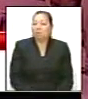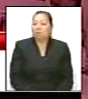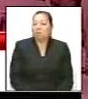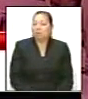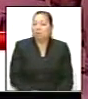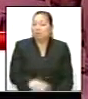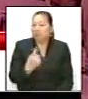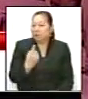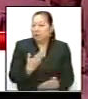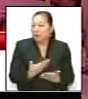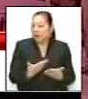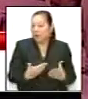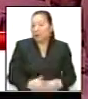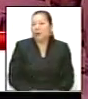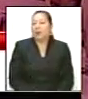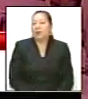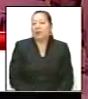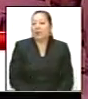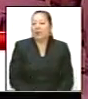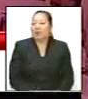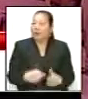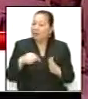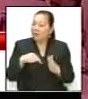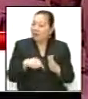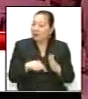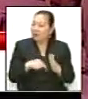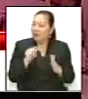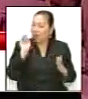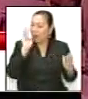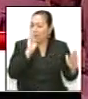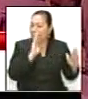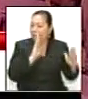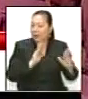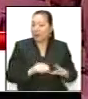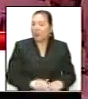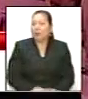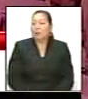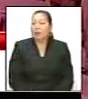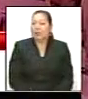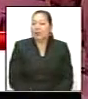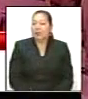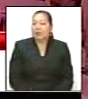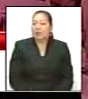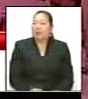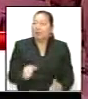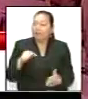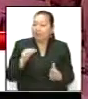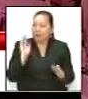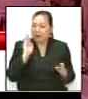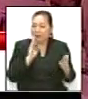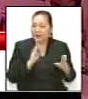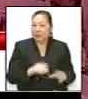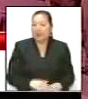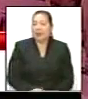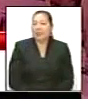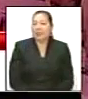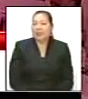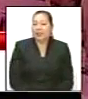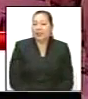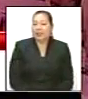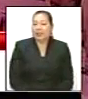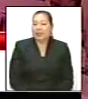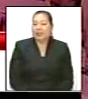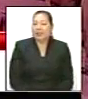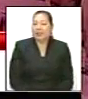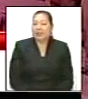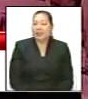primera cosa es que una profunda preocupación, señor Chuy, una profunda preocupación.